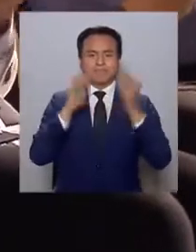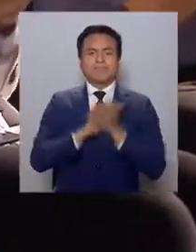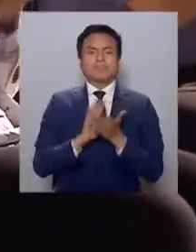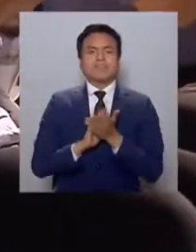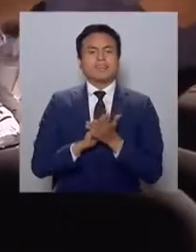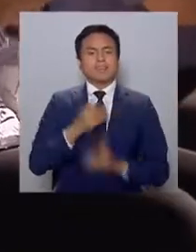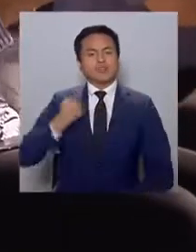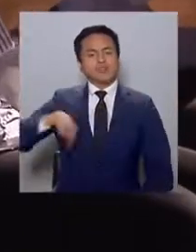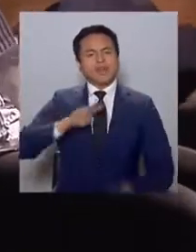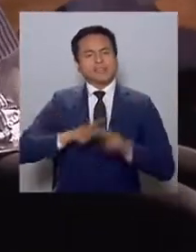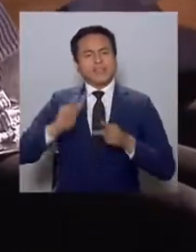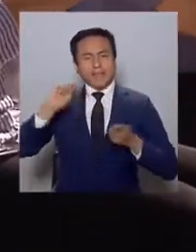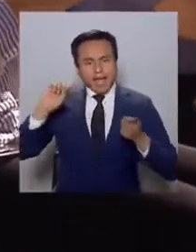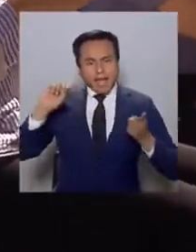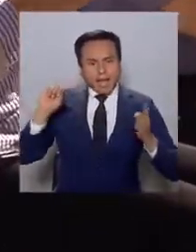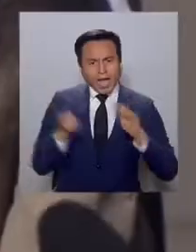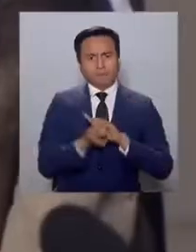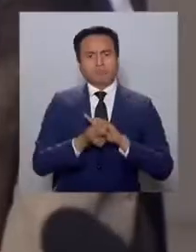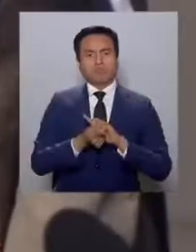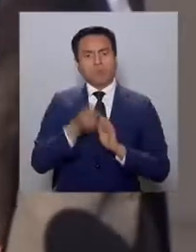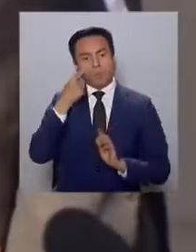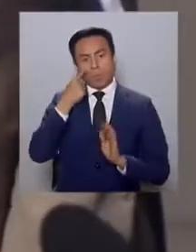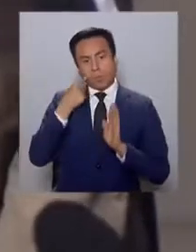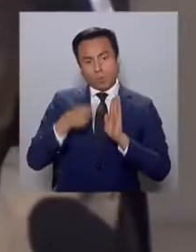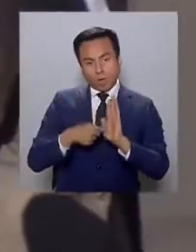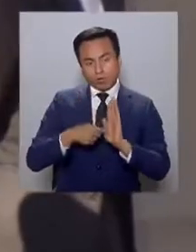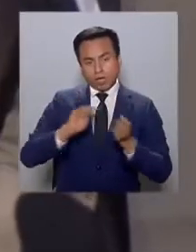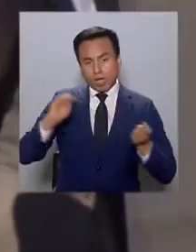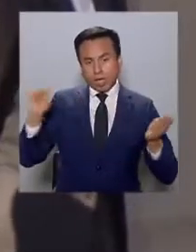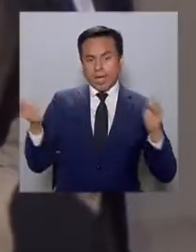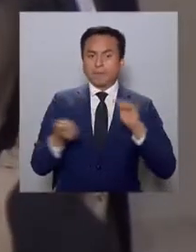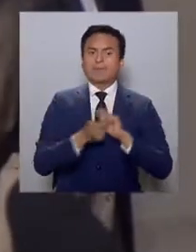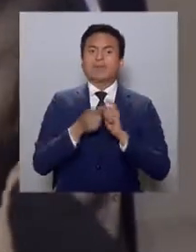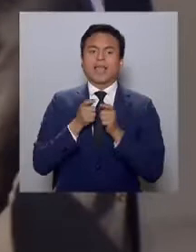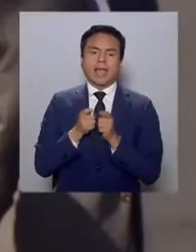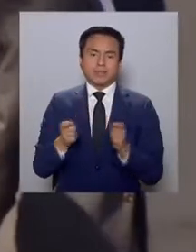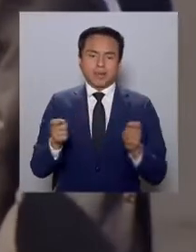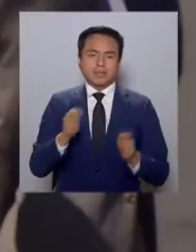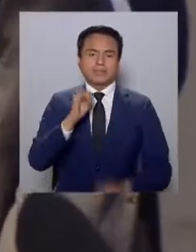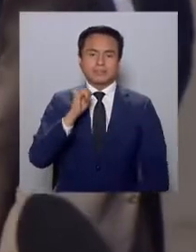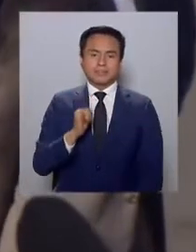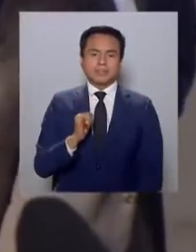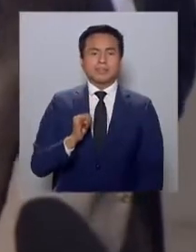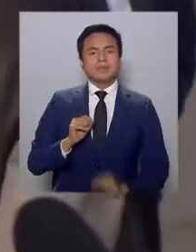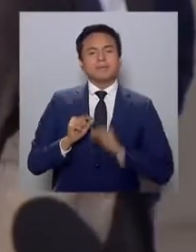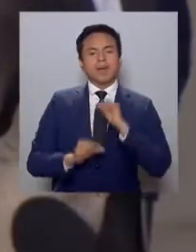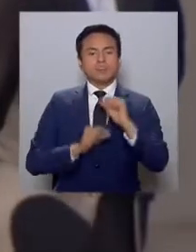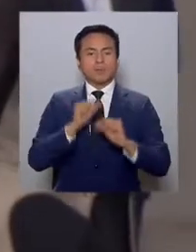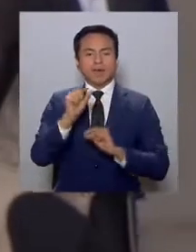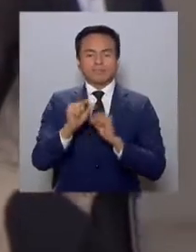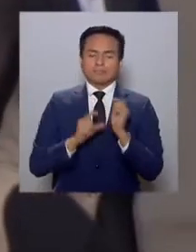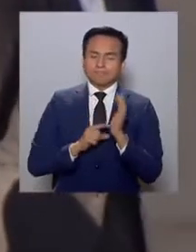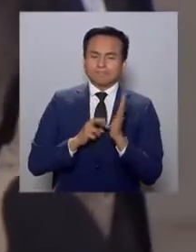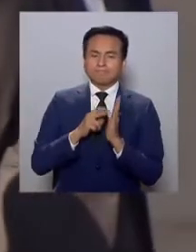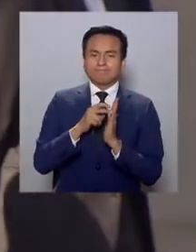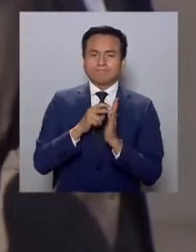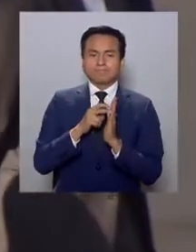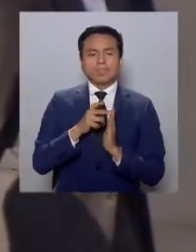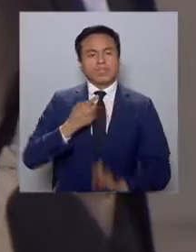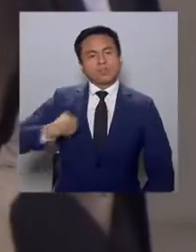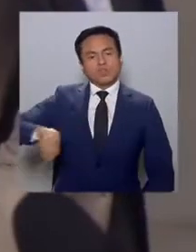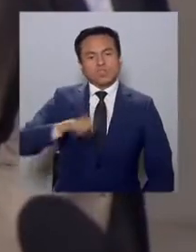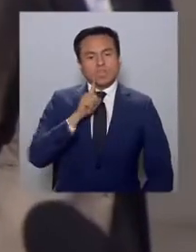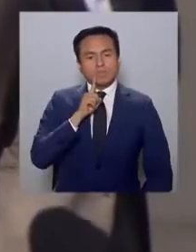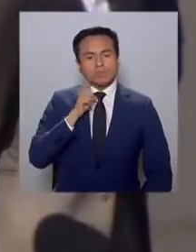Y vamos a hacer todos los cambios que nos hemos propuesto, tal como dijimos en campaña, paso a paso, porque